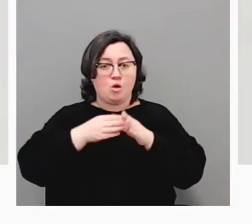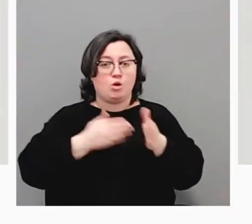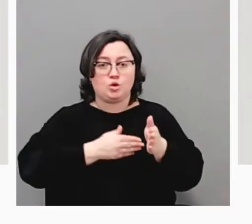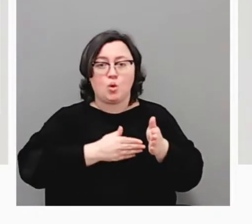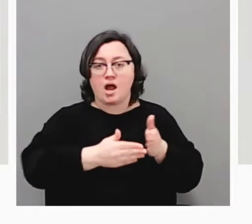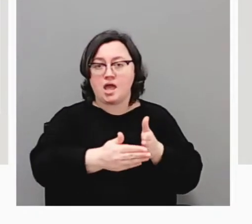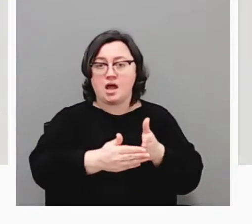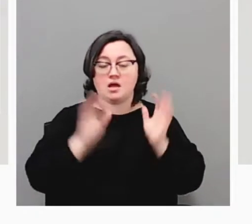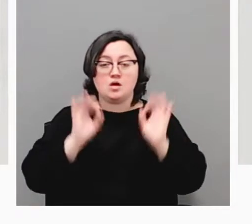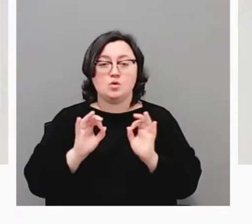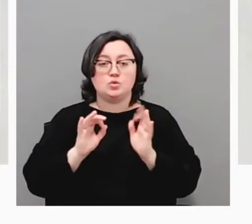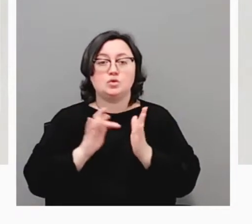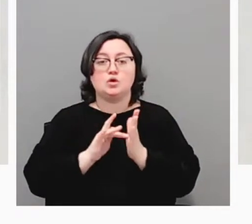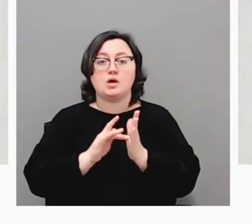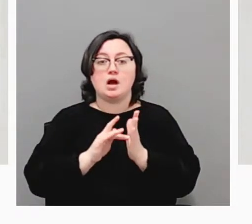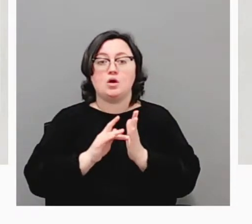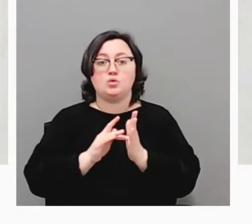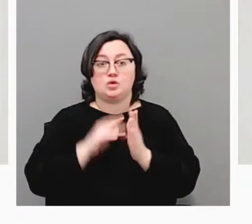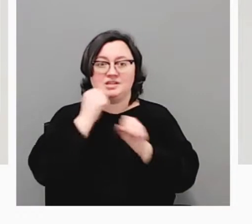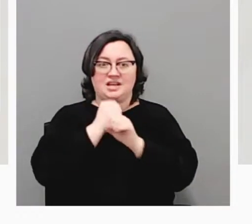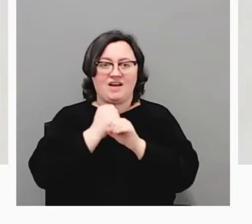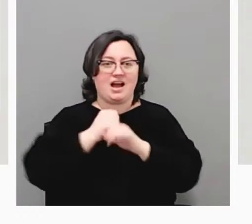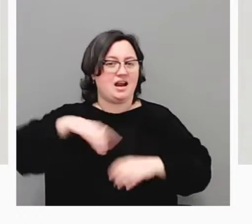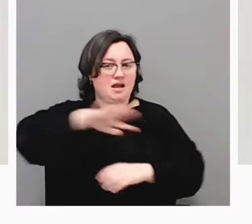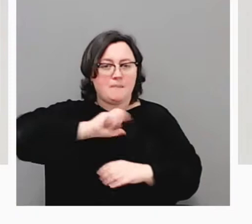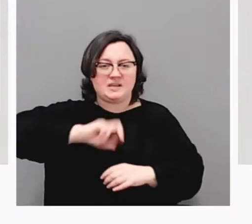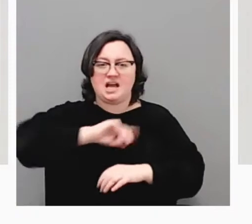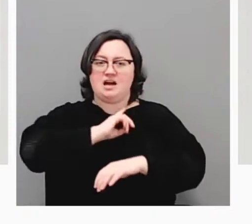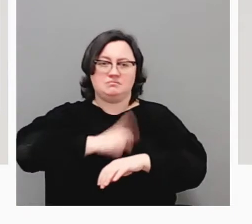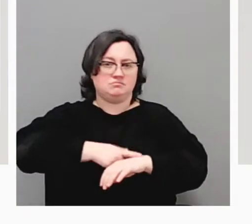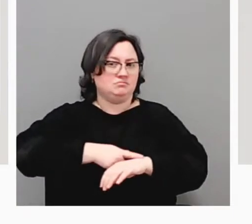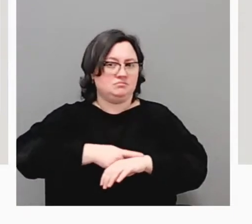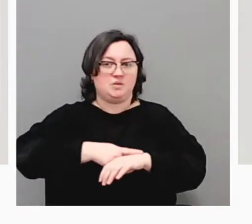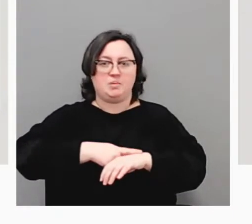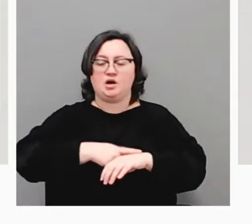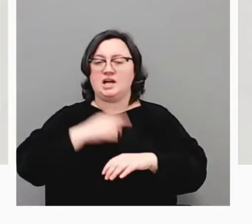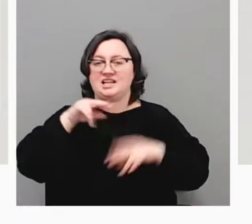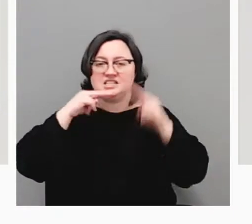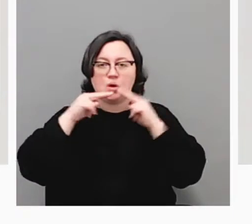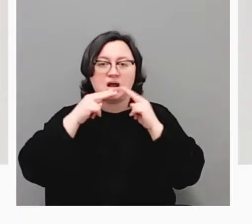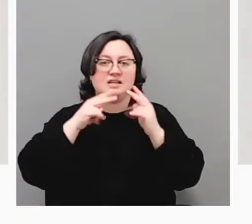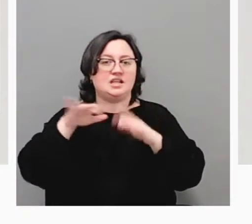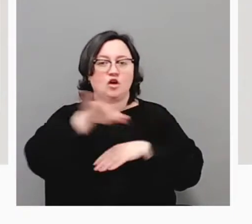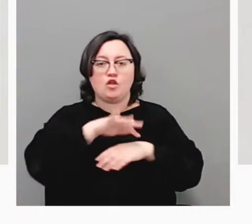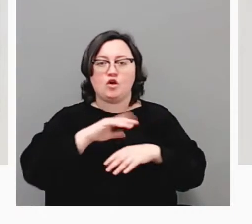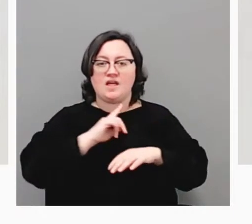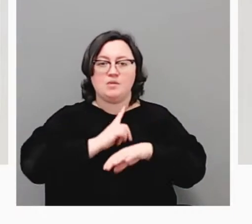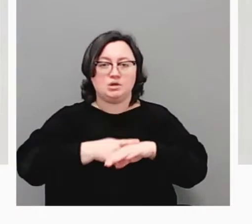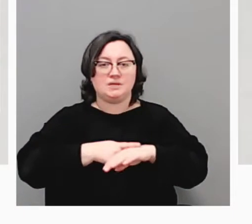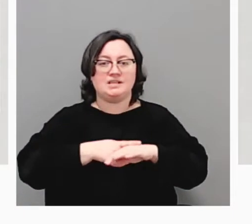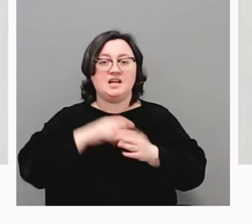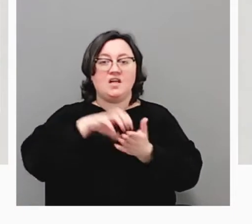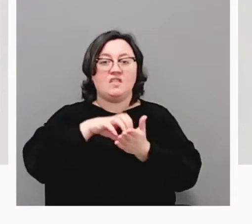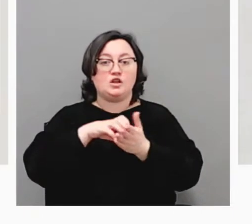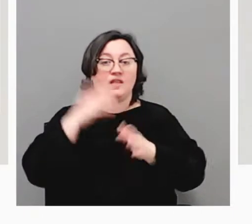¿no? Transformar el frente portuario en un lugar para trabajar, pasear, hacer deporte, con espacios culturales, restaurantes, marina deportiva, centro de actividades náuticas y